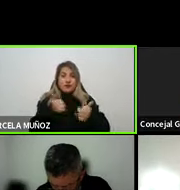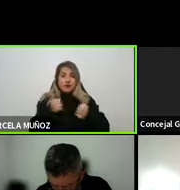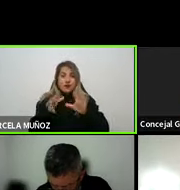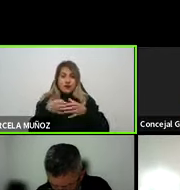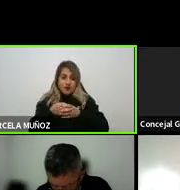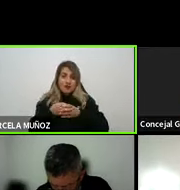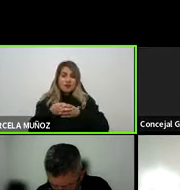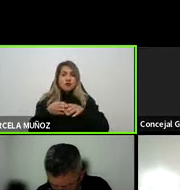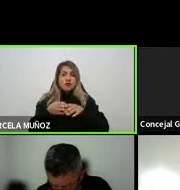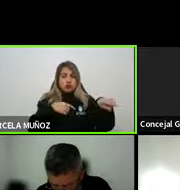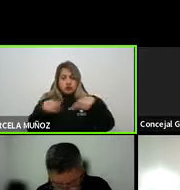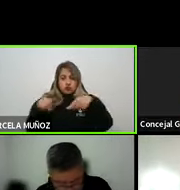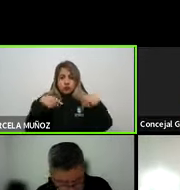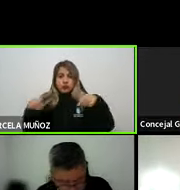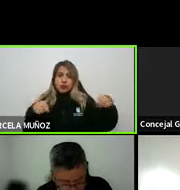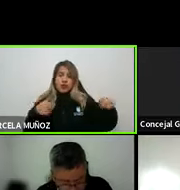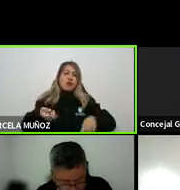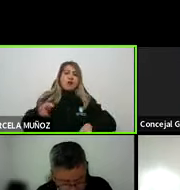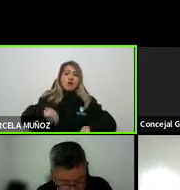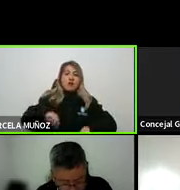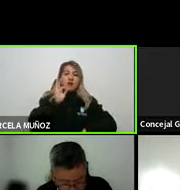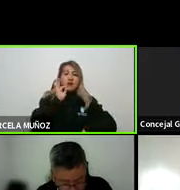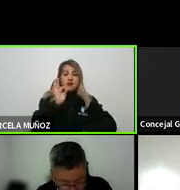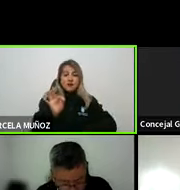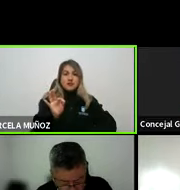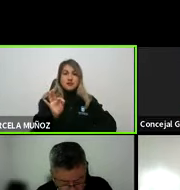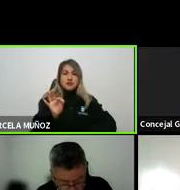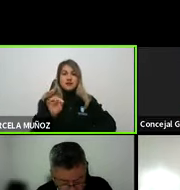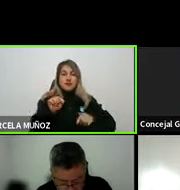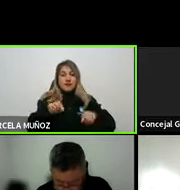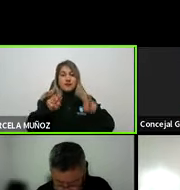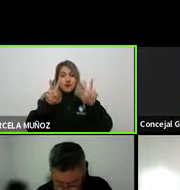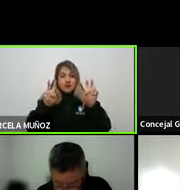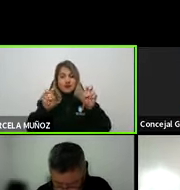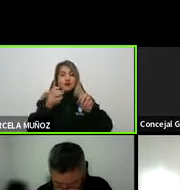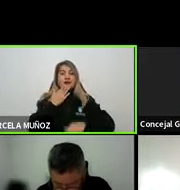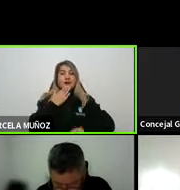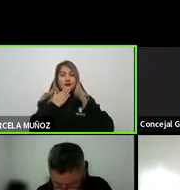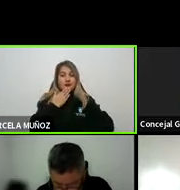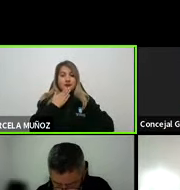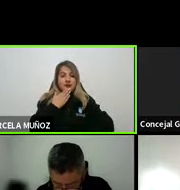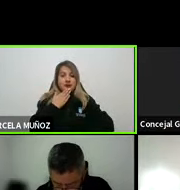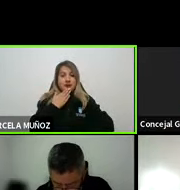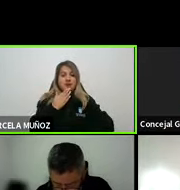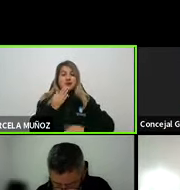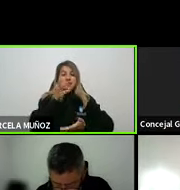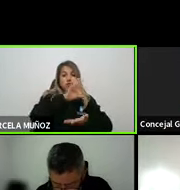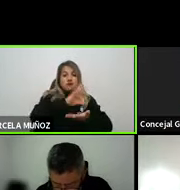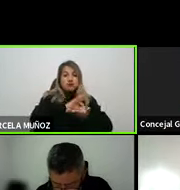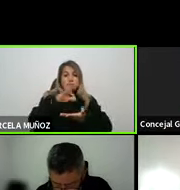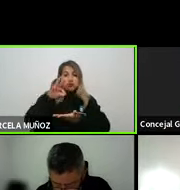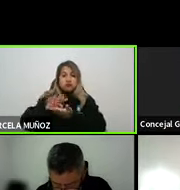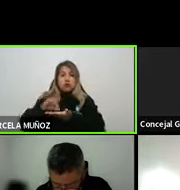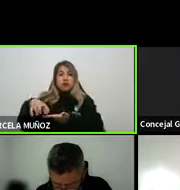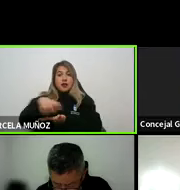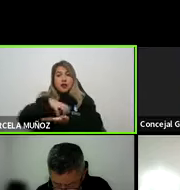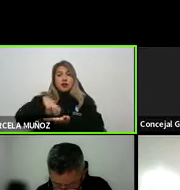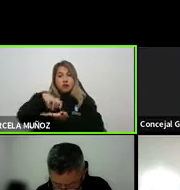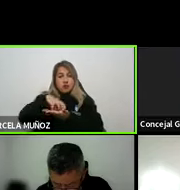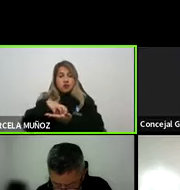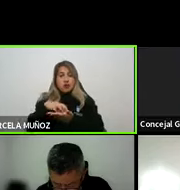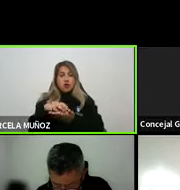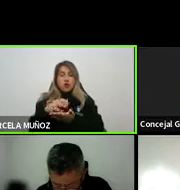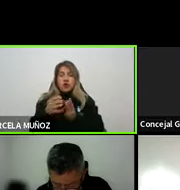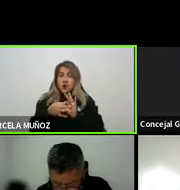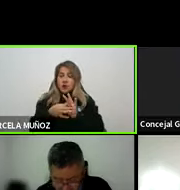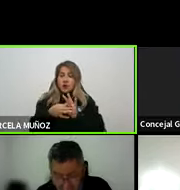están desplegados. Vuelvo a repetir, no solamente en este punto, sino en todos los puntos críticos de la comuna. Sin duda, este fue el